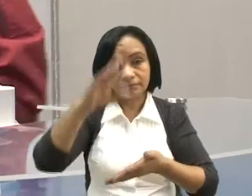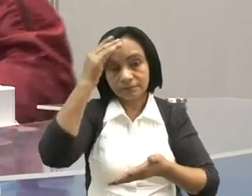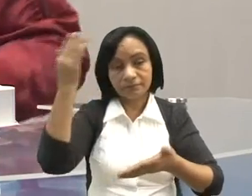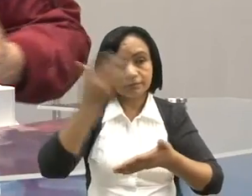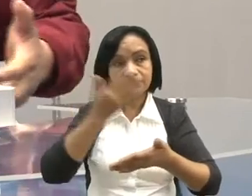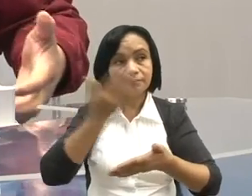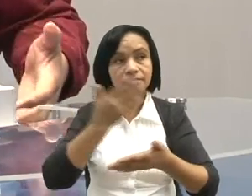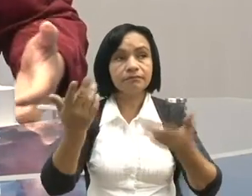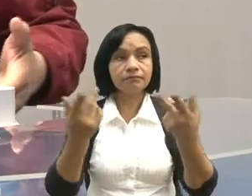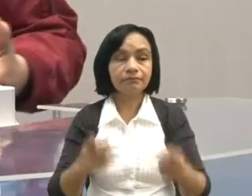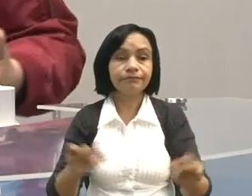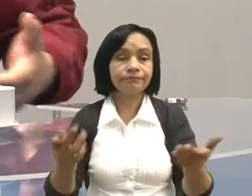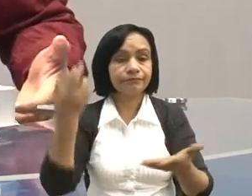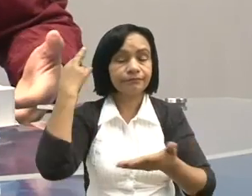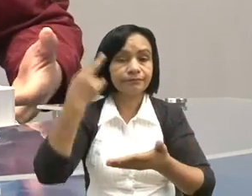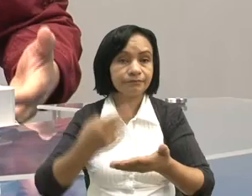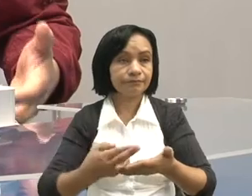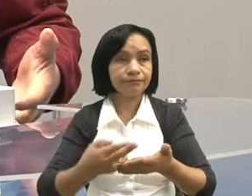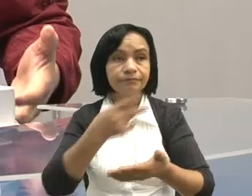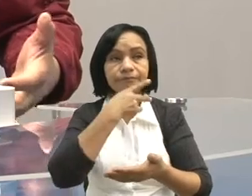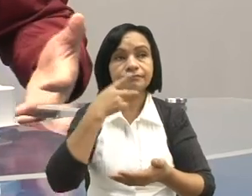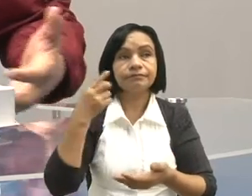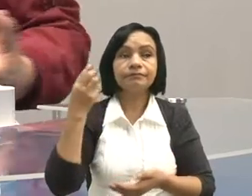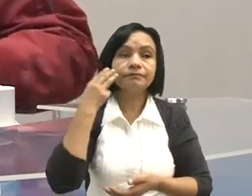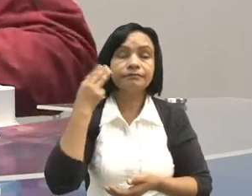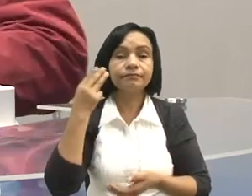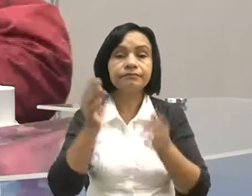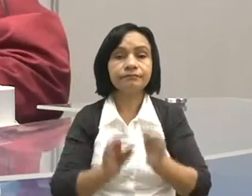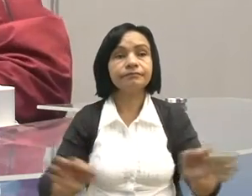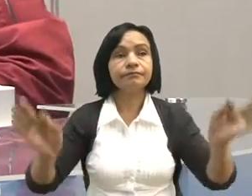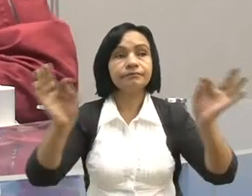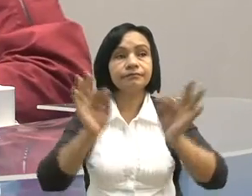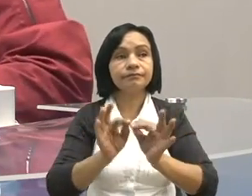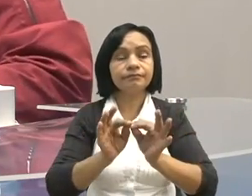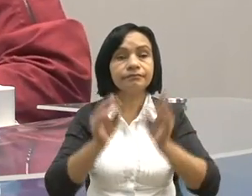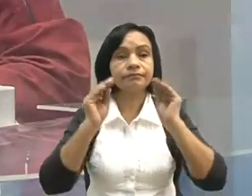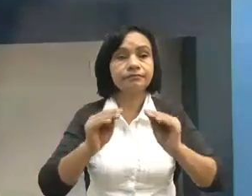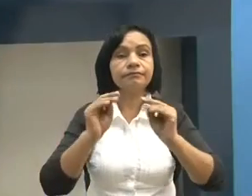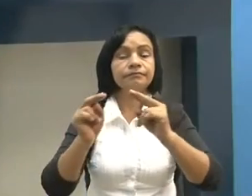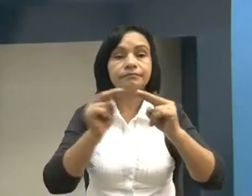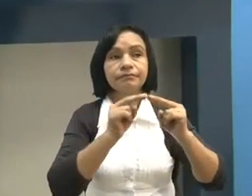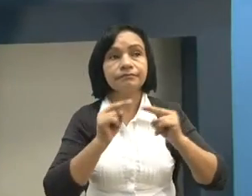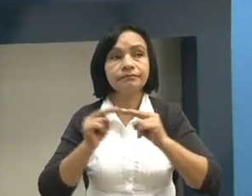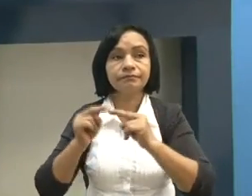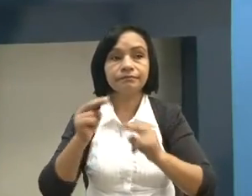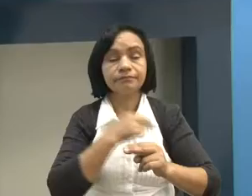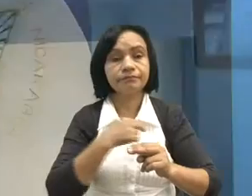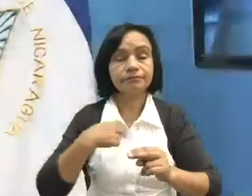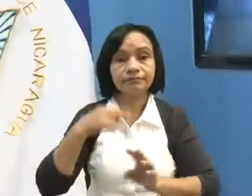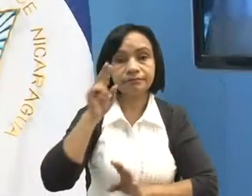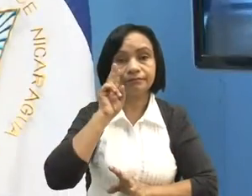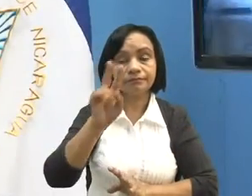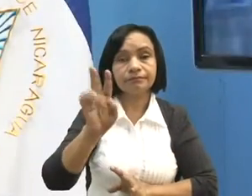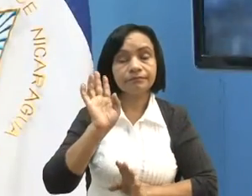académica. Pero recordemos que el padre y la madre son claves para... En una educación armoniosa y además que genere eso que vemos,